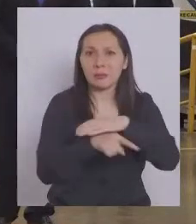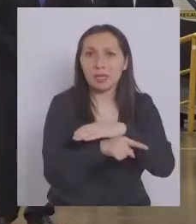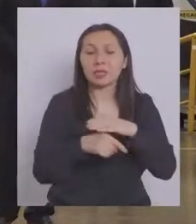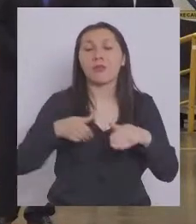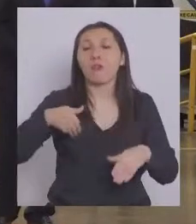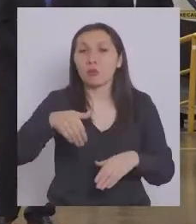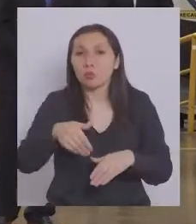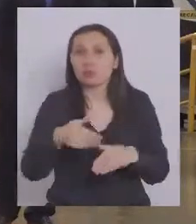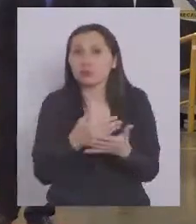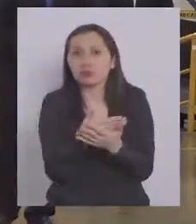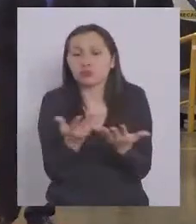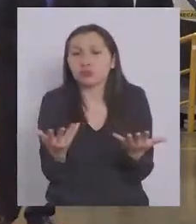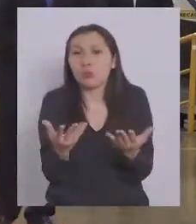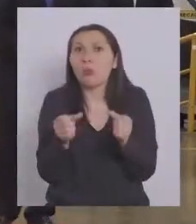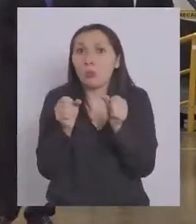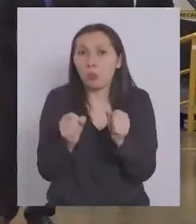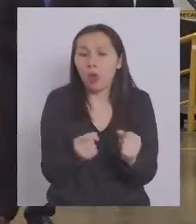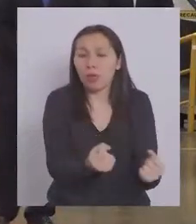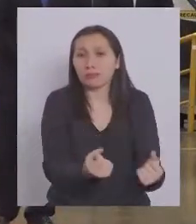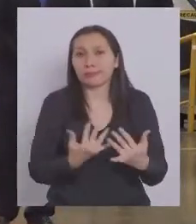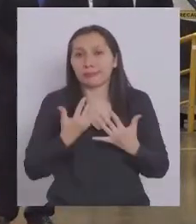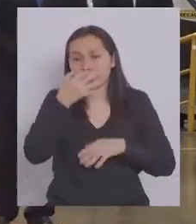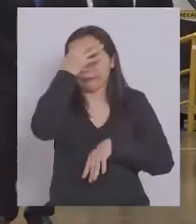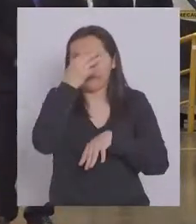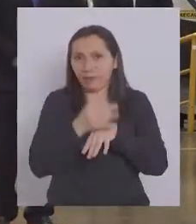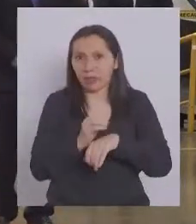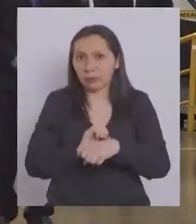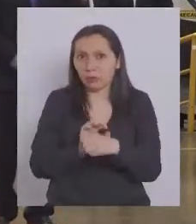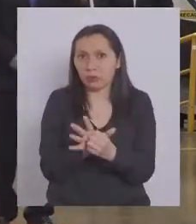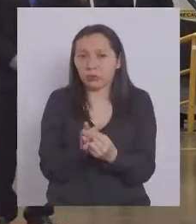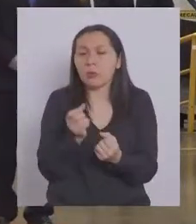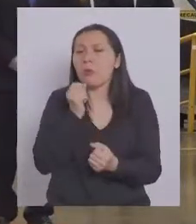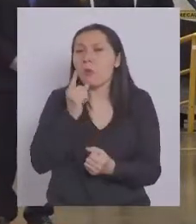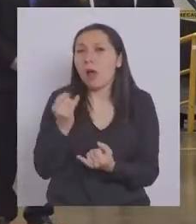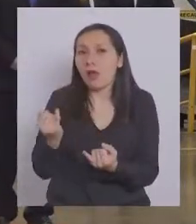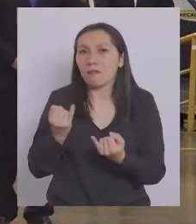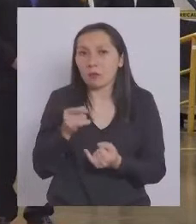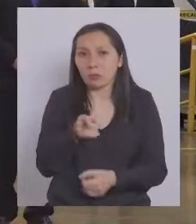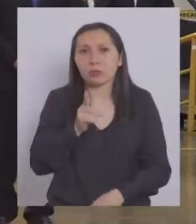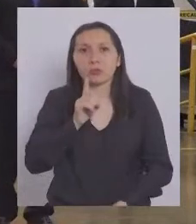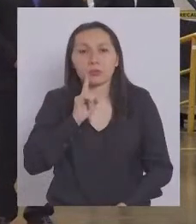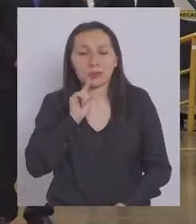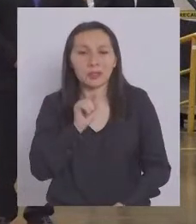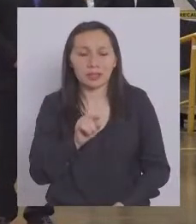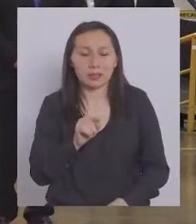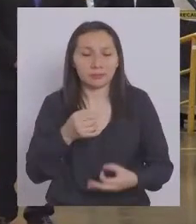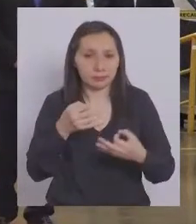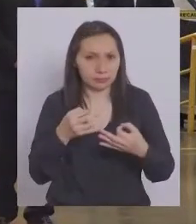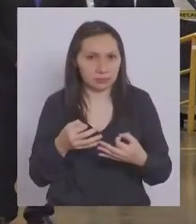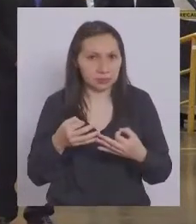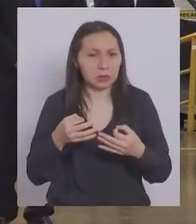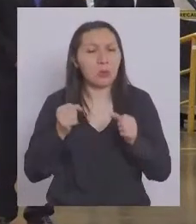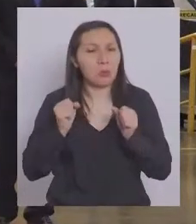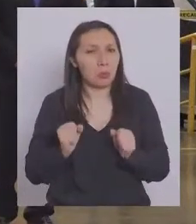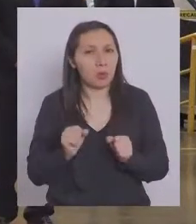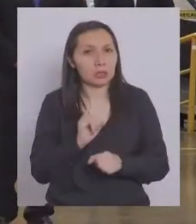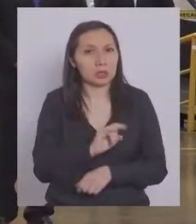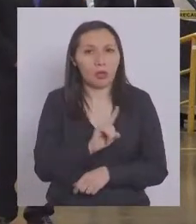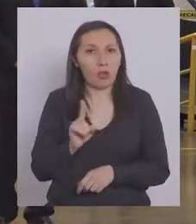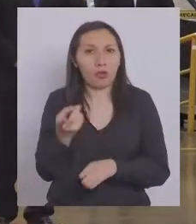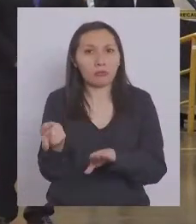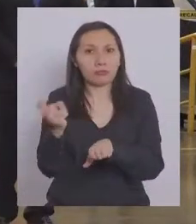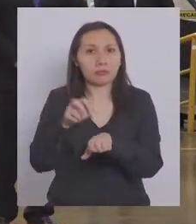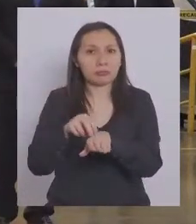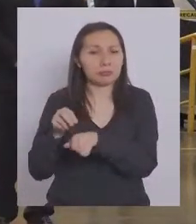buses, como posibilidad de contagio. ¿Qué antecedentes maneja usted respecto a aquello, si es seguro o no para la